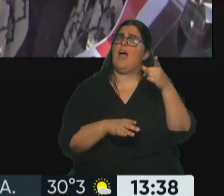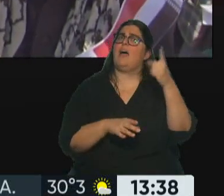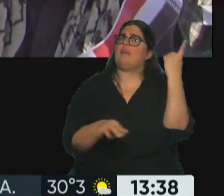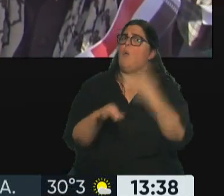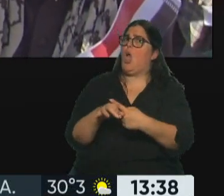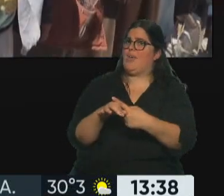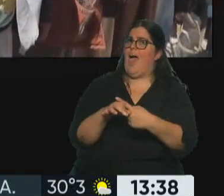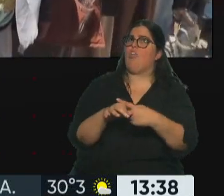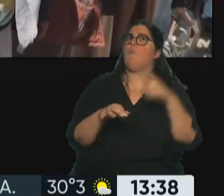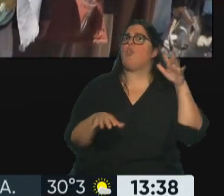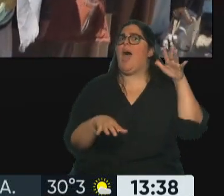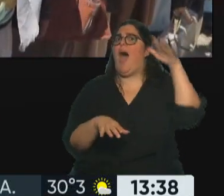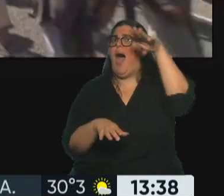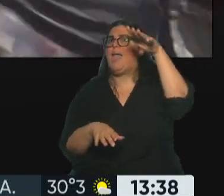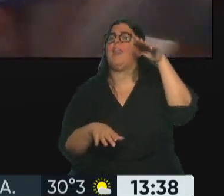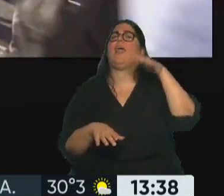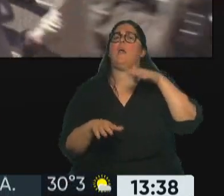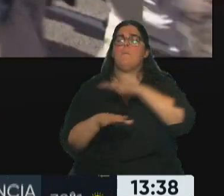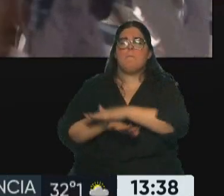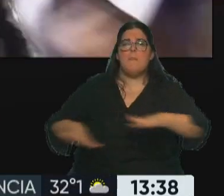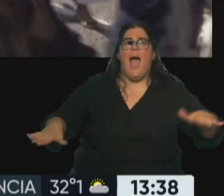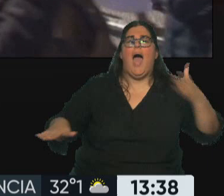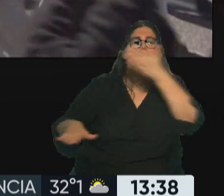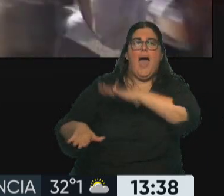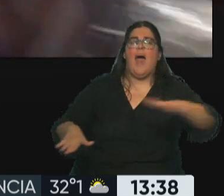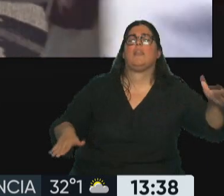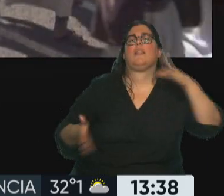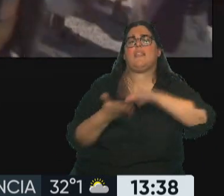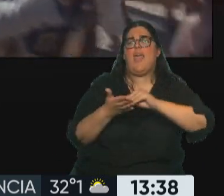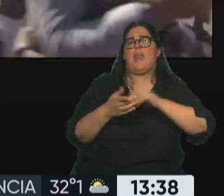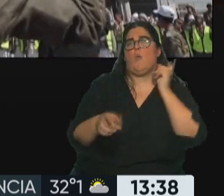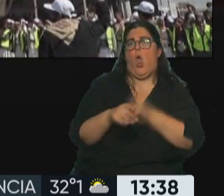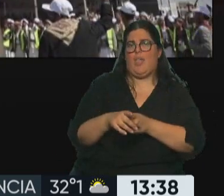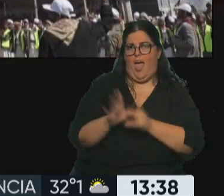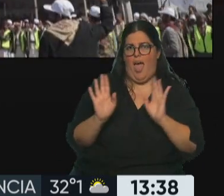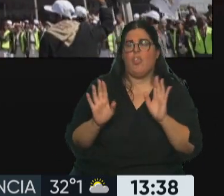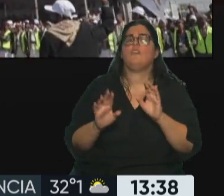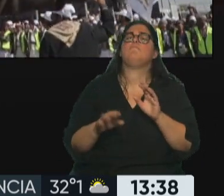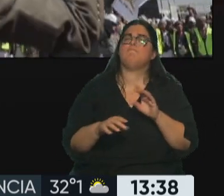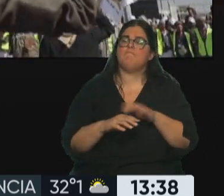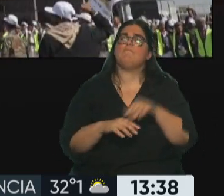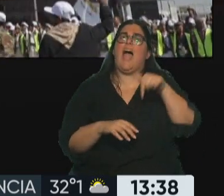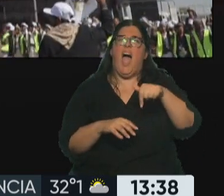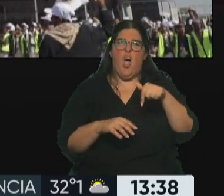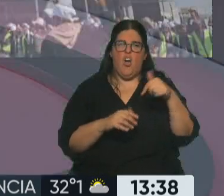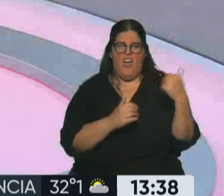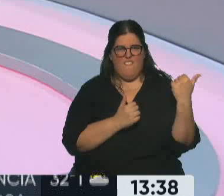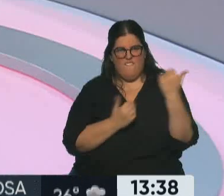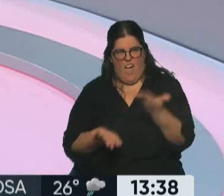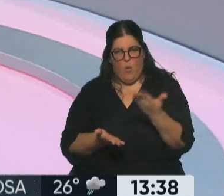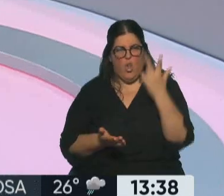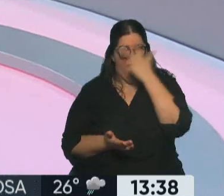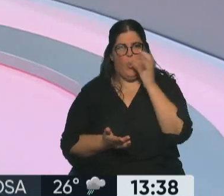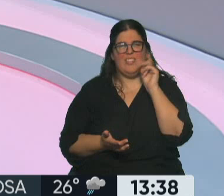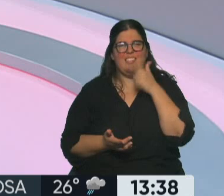mar y tierra Arabia Saudita es el gran enemigo de los uí que bueno justamente ahora parece que no quieren formar parte